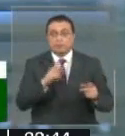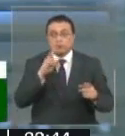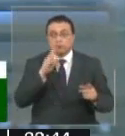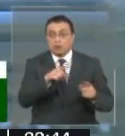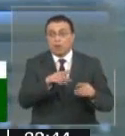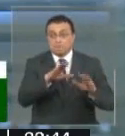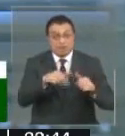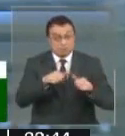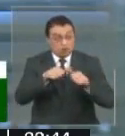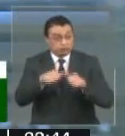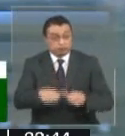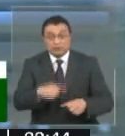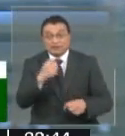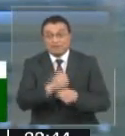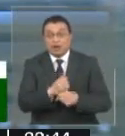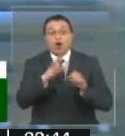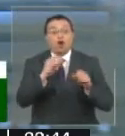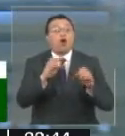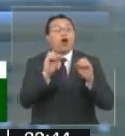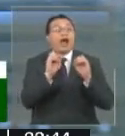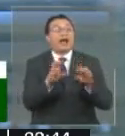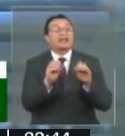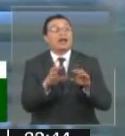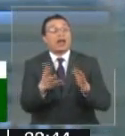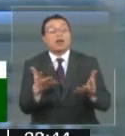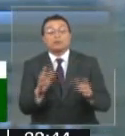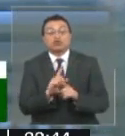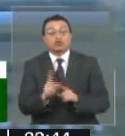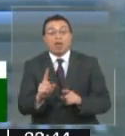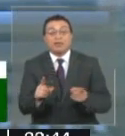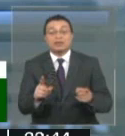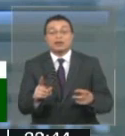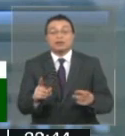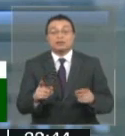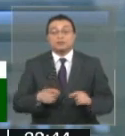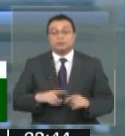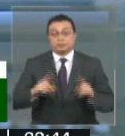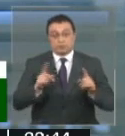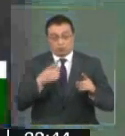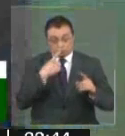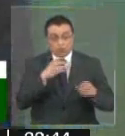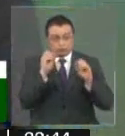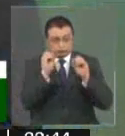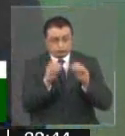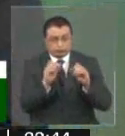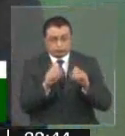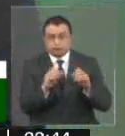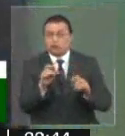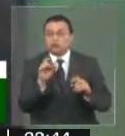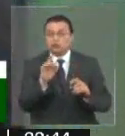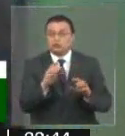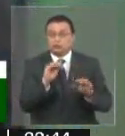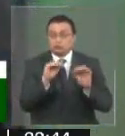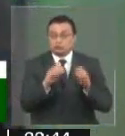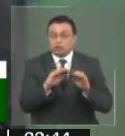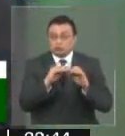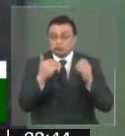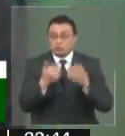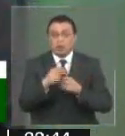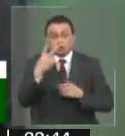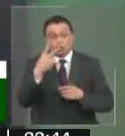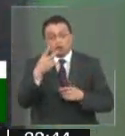¿Ellos siguen trabajando ahí o actúa como academia? No. Hacen un percurso que te decía, puede